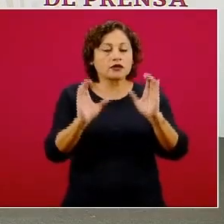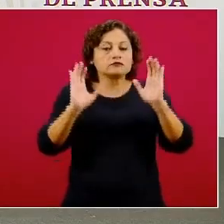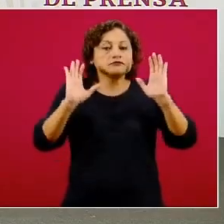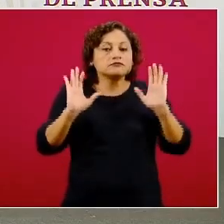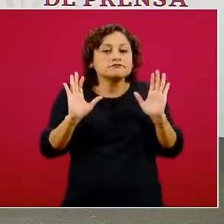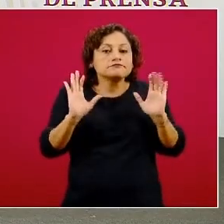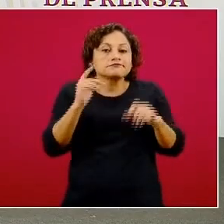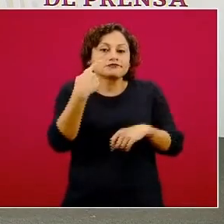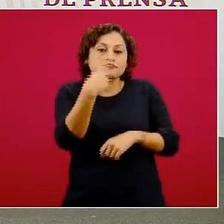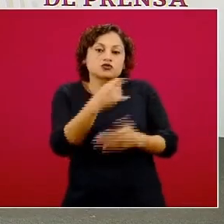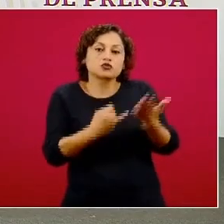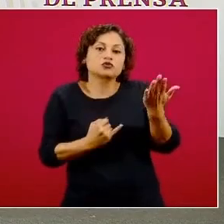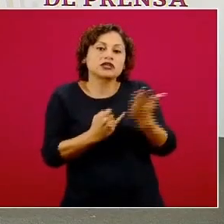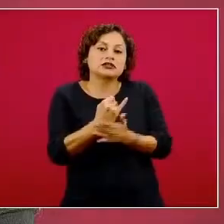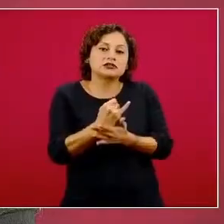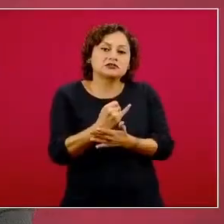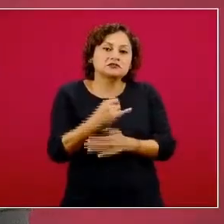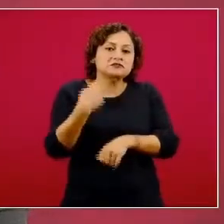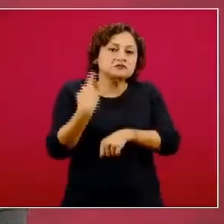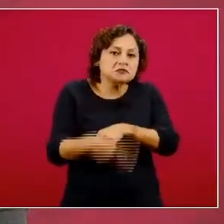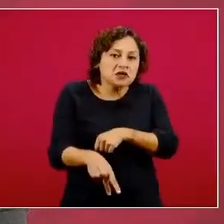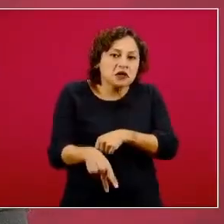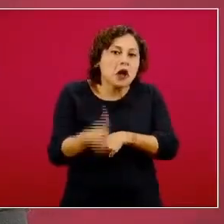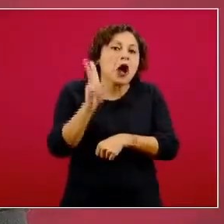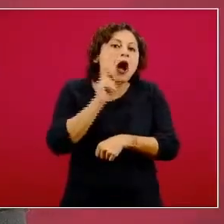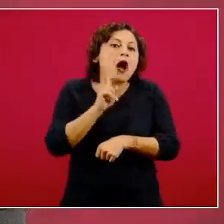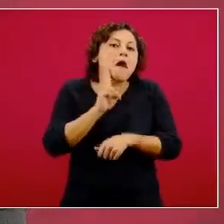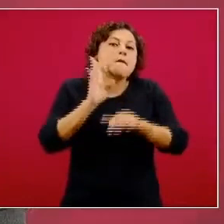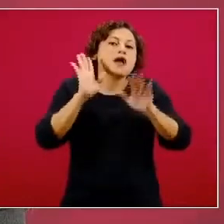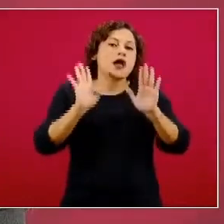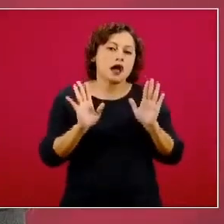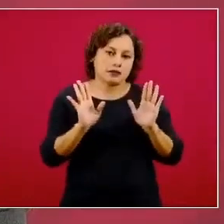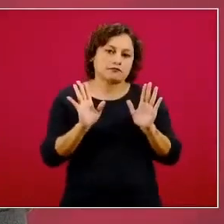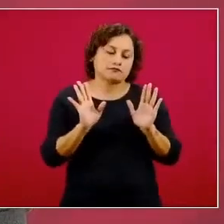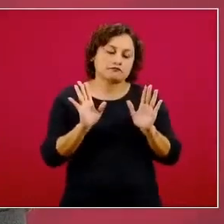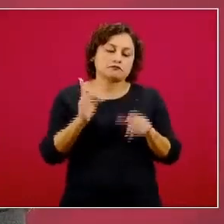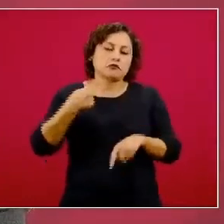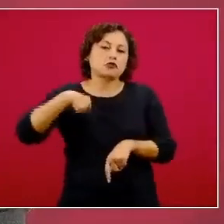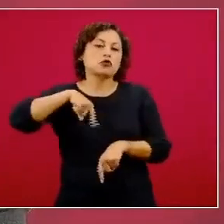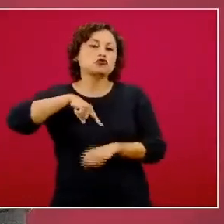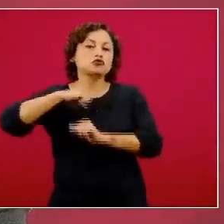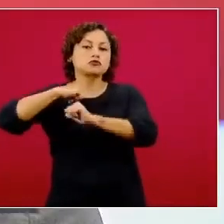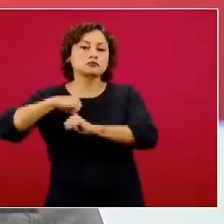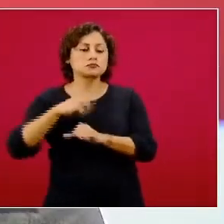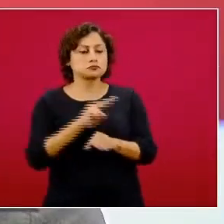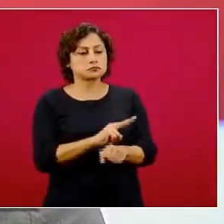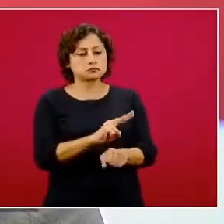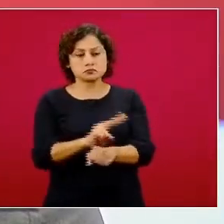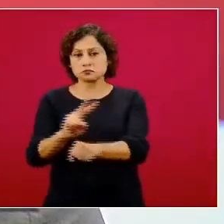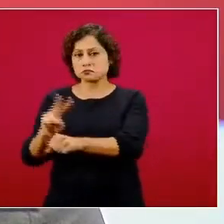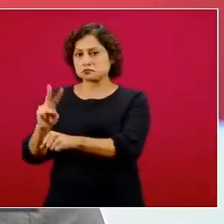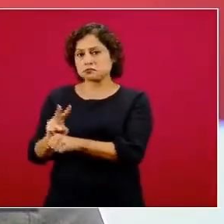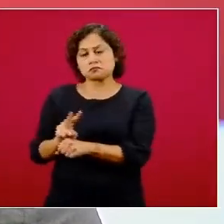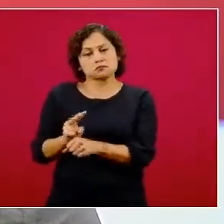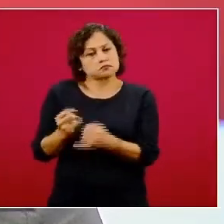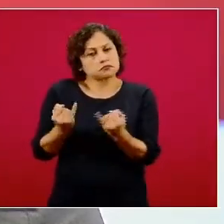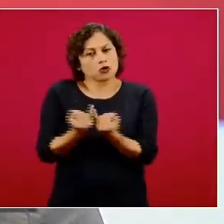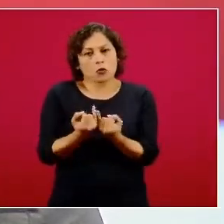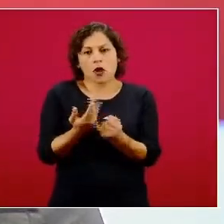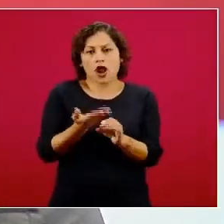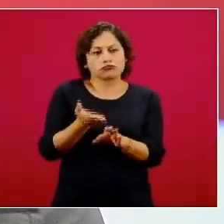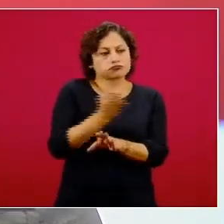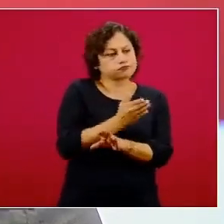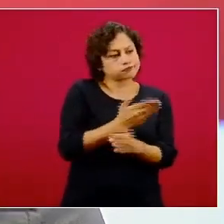el riesgo. Y hay que estar evaluando, como lo estaremos haciendo cada semana, los indicadores no